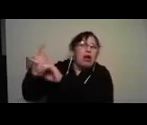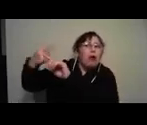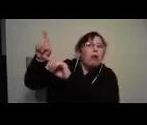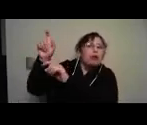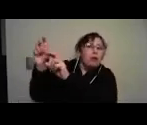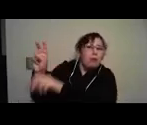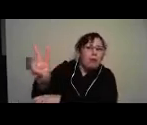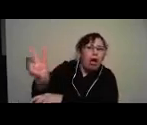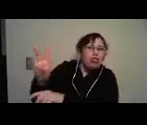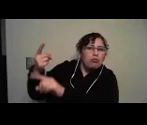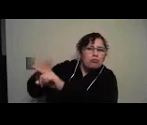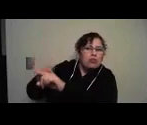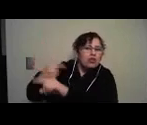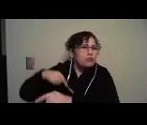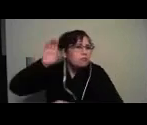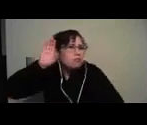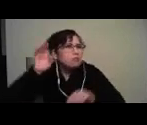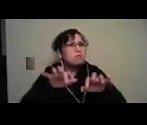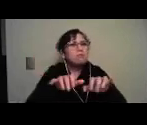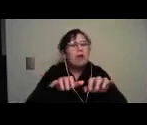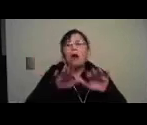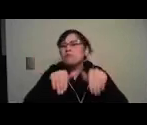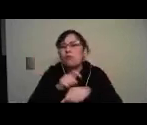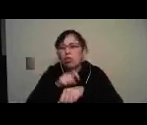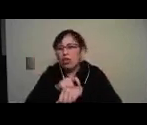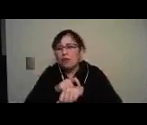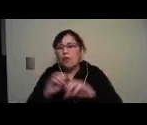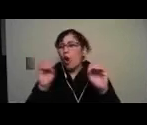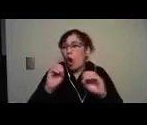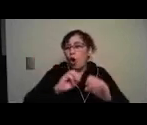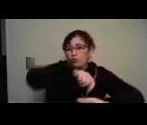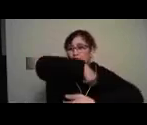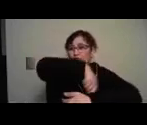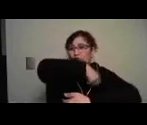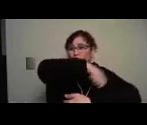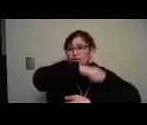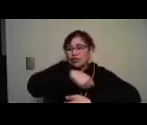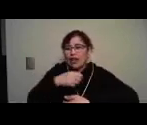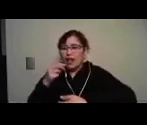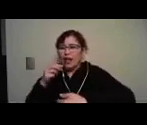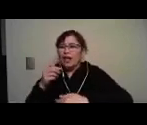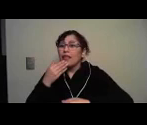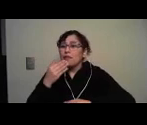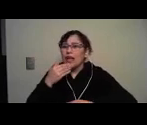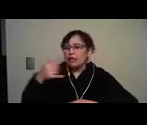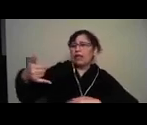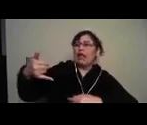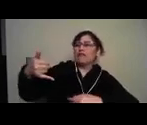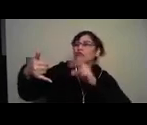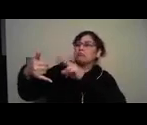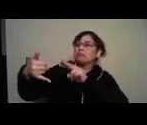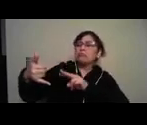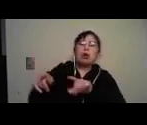persona, ya, o por ejemplo estar atento a la preparación de una comida y poder leer el teléfono, ya, son cosas